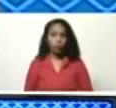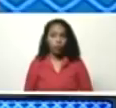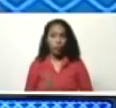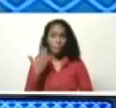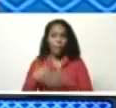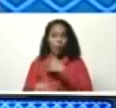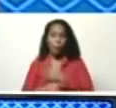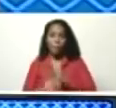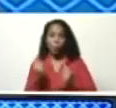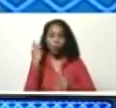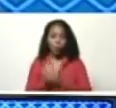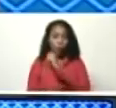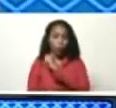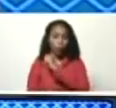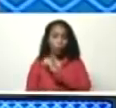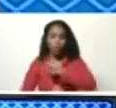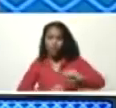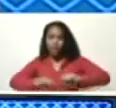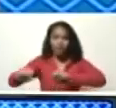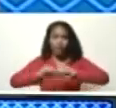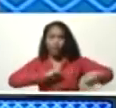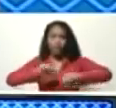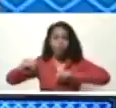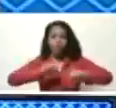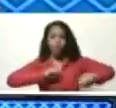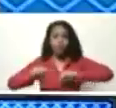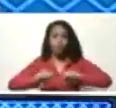Bajamos, nos movimos.